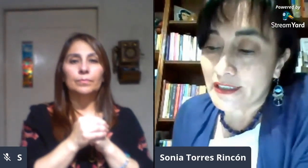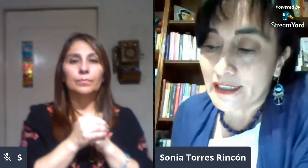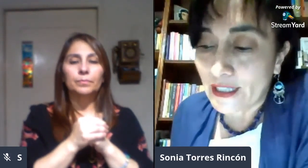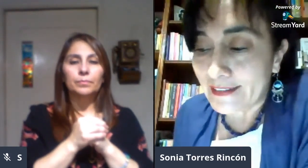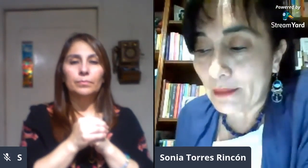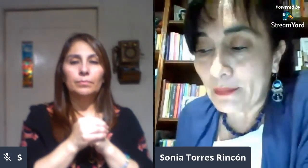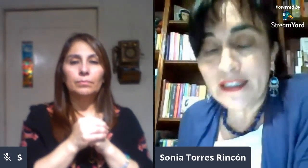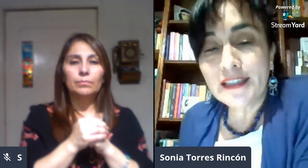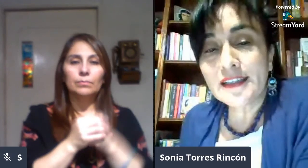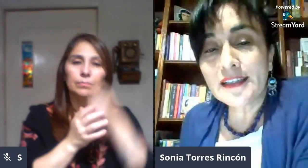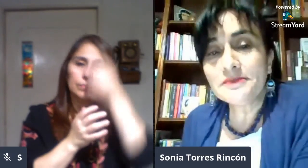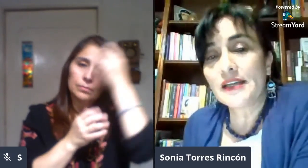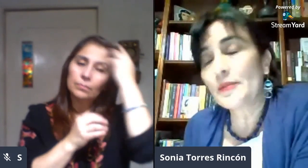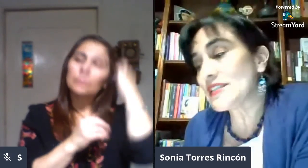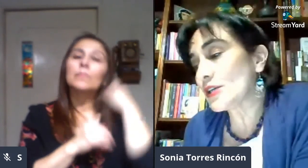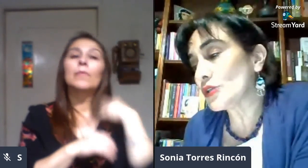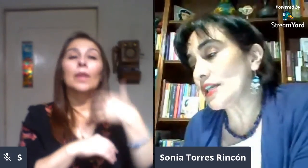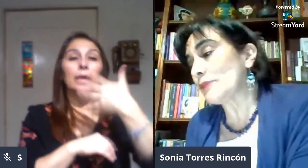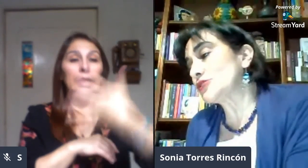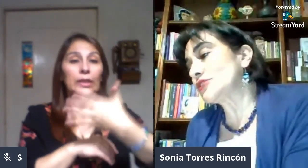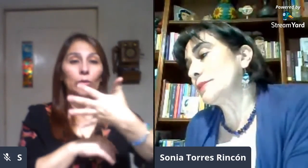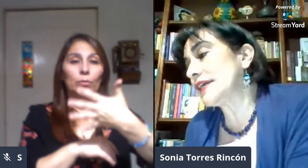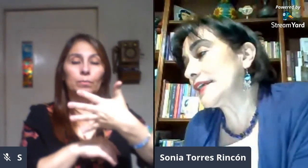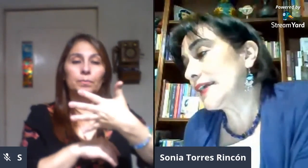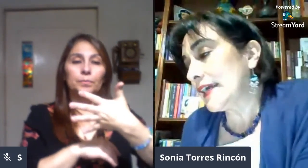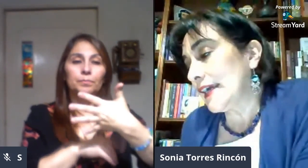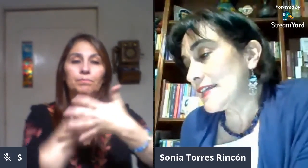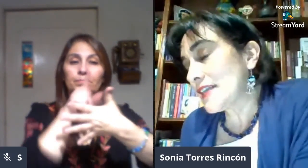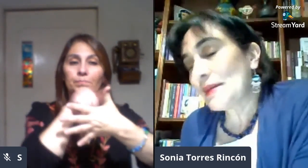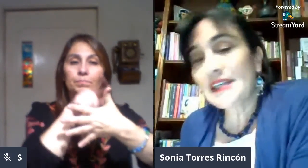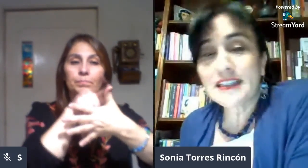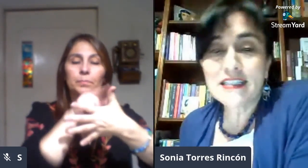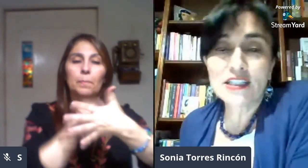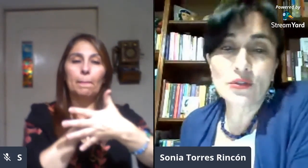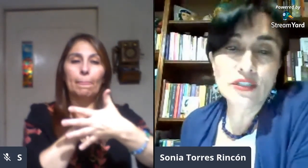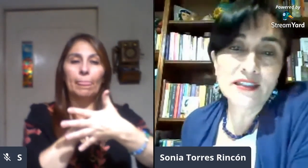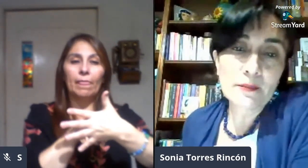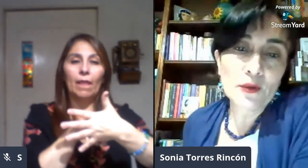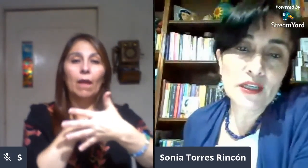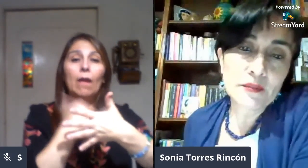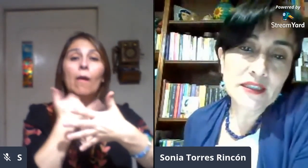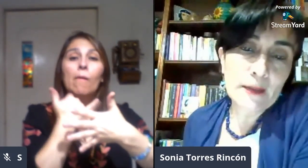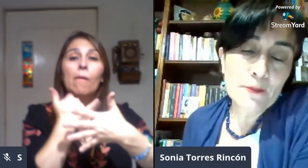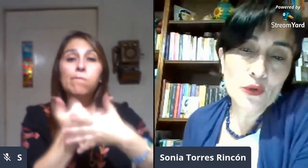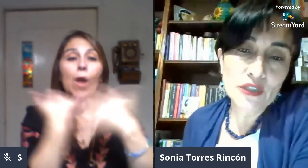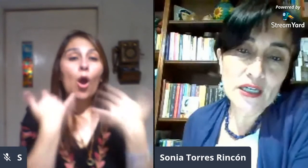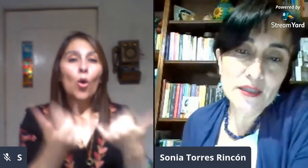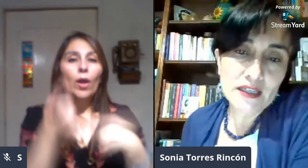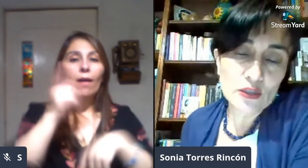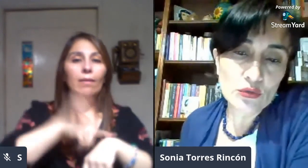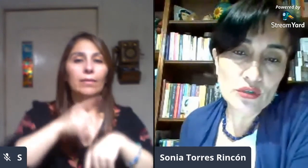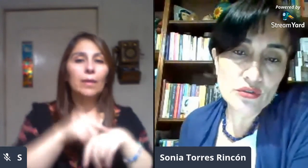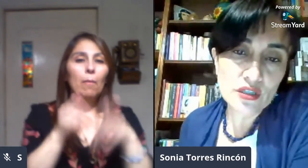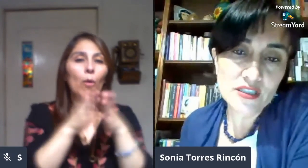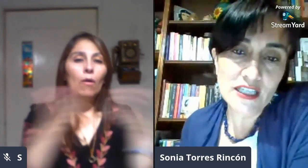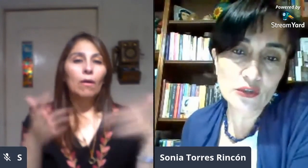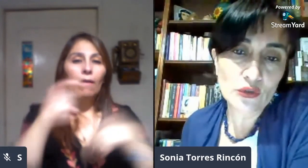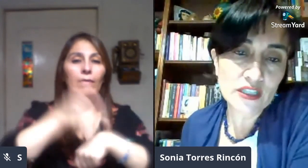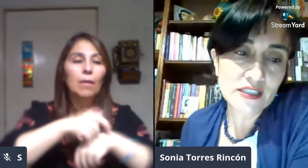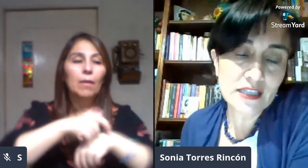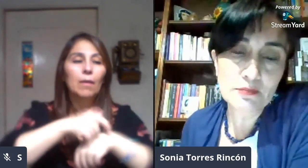Como quinta medida, pues encontraríamos también esta medida transitoria tan polémica en Bogotá y en